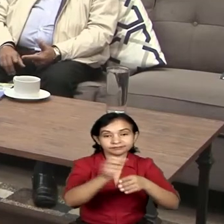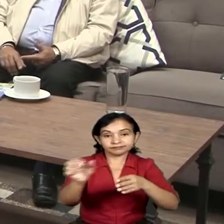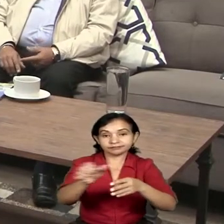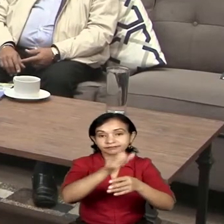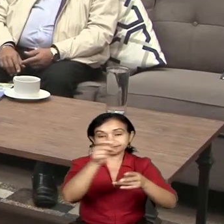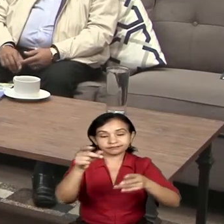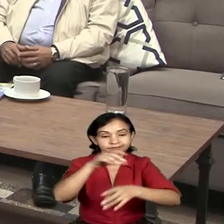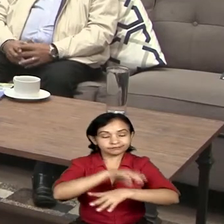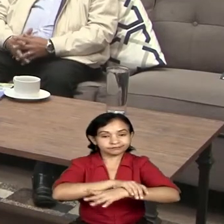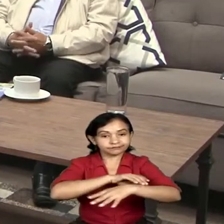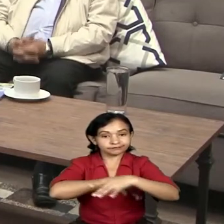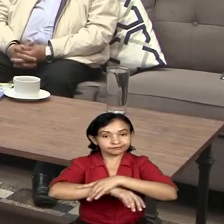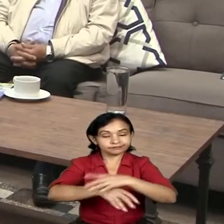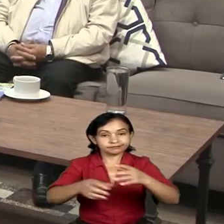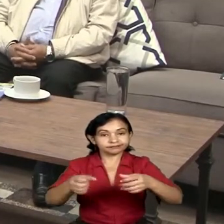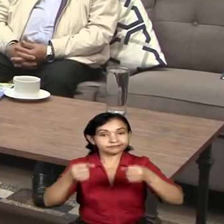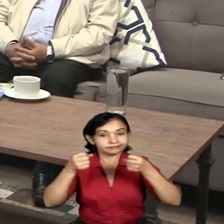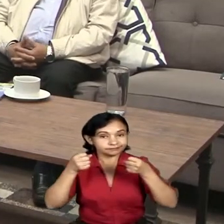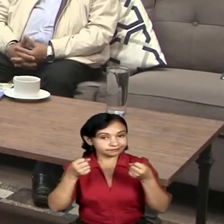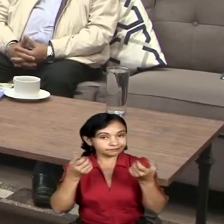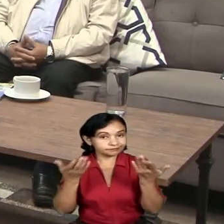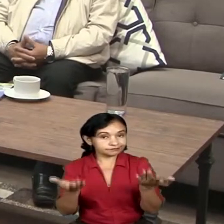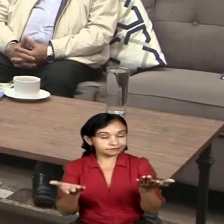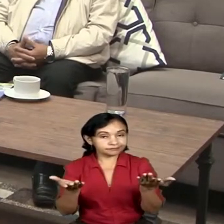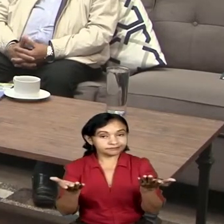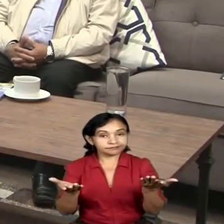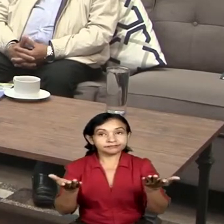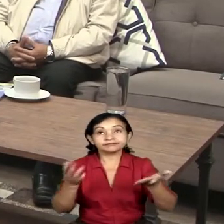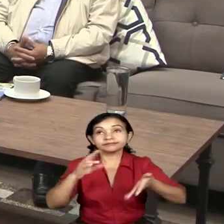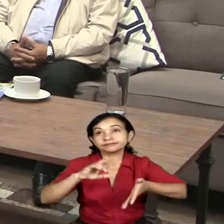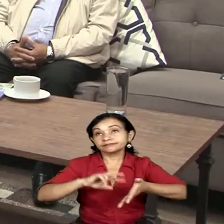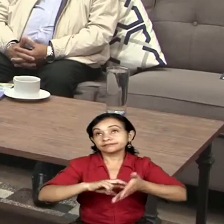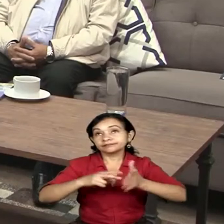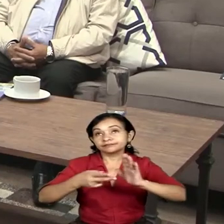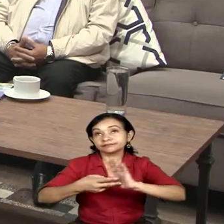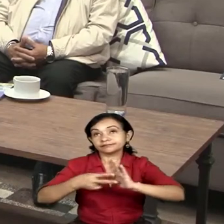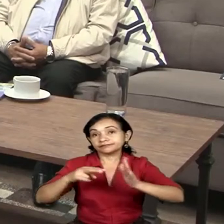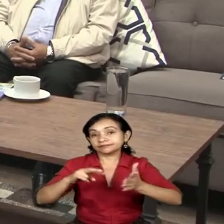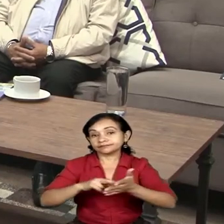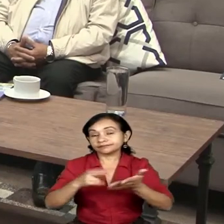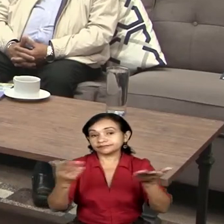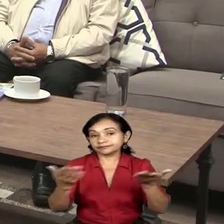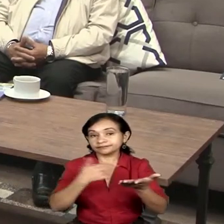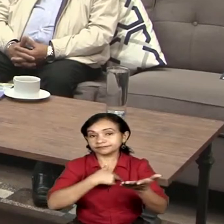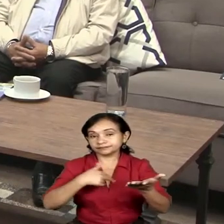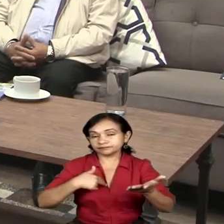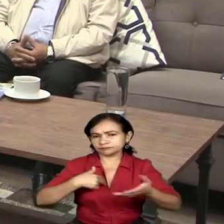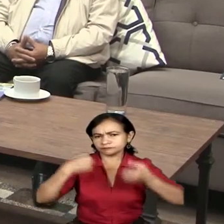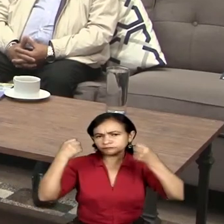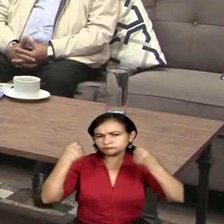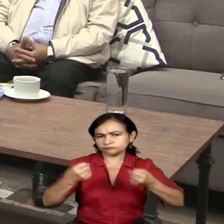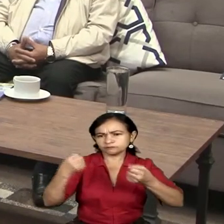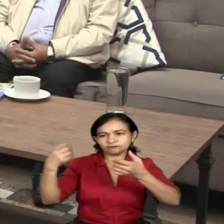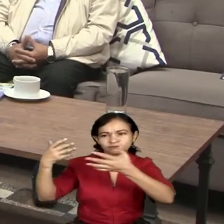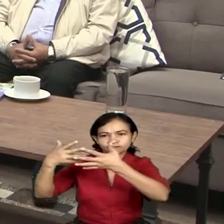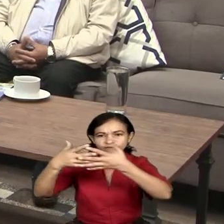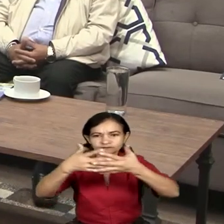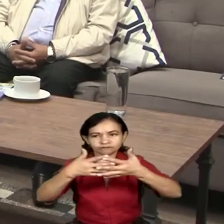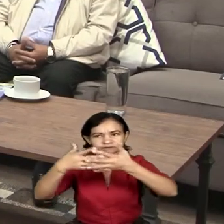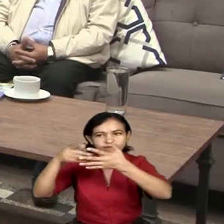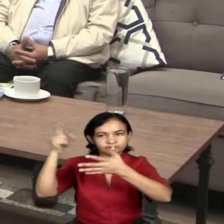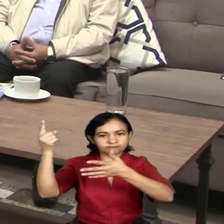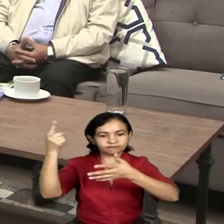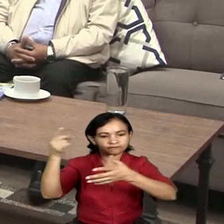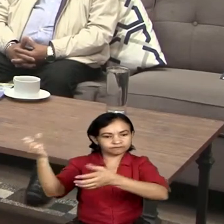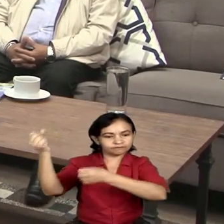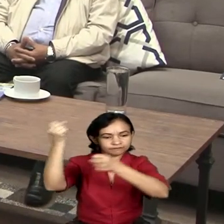tenía presos. Es decir, era el dictador de los Estados Unidos, mantenido por